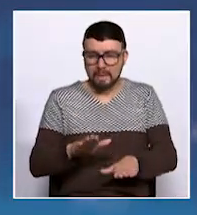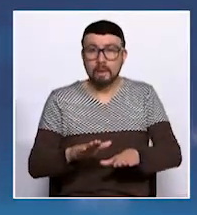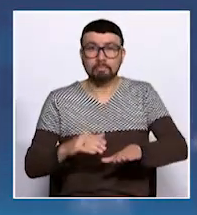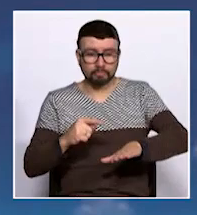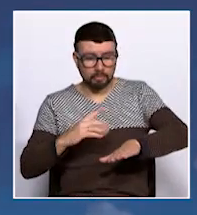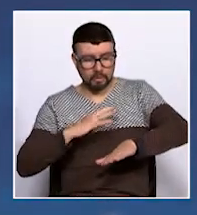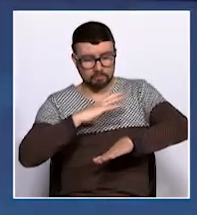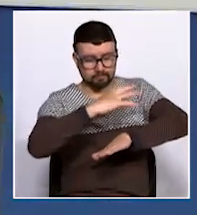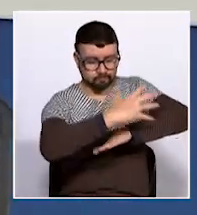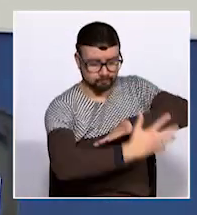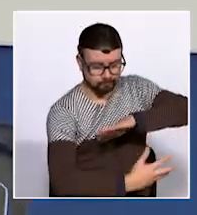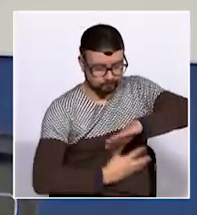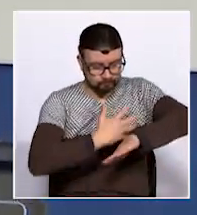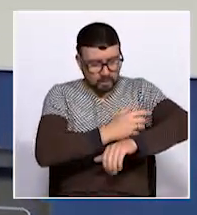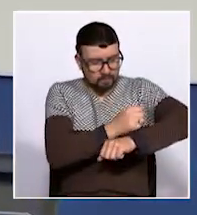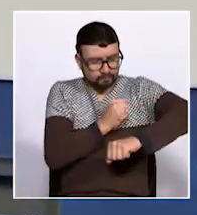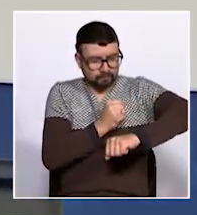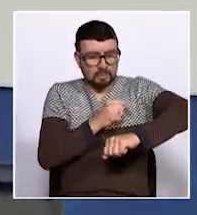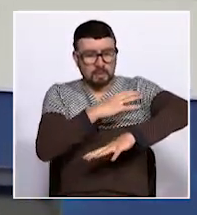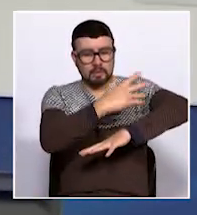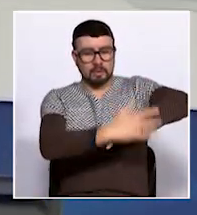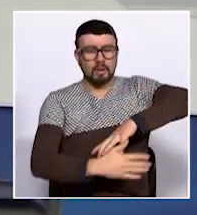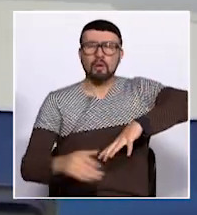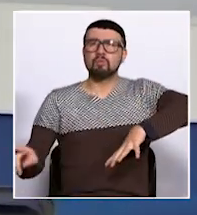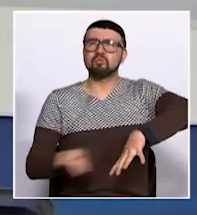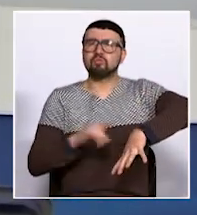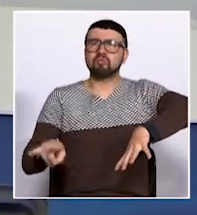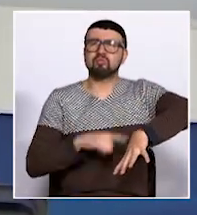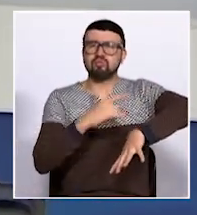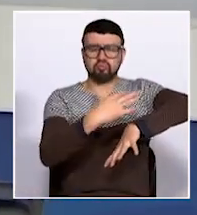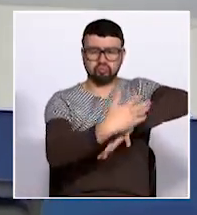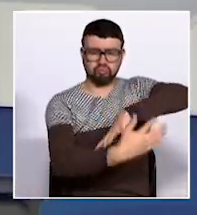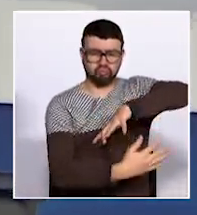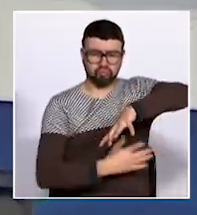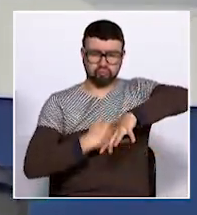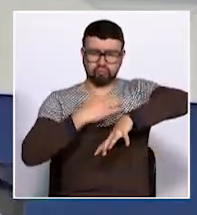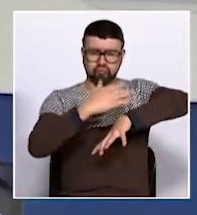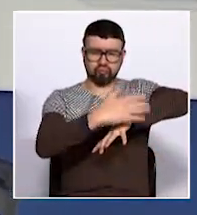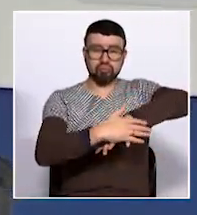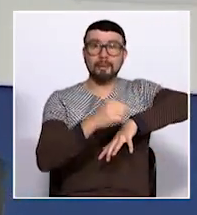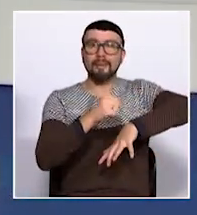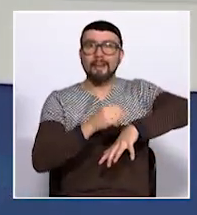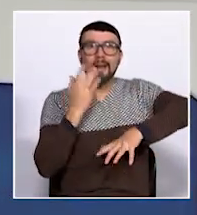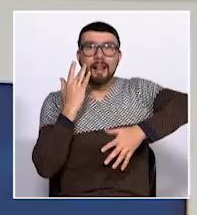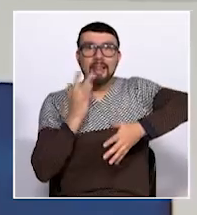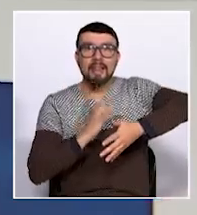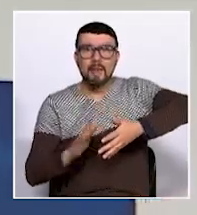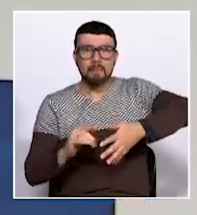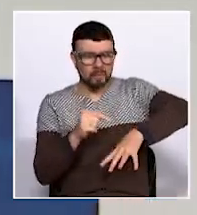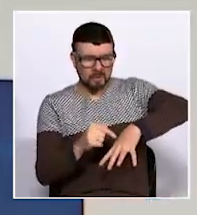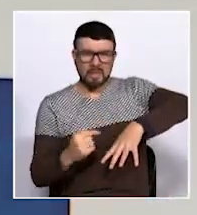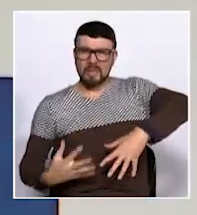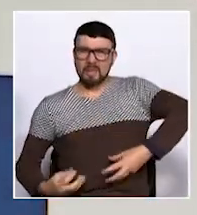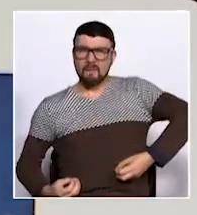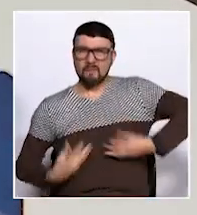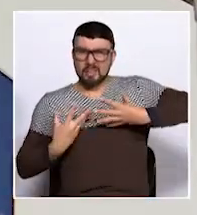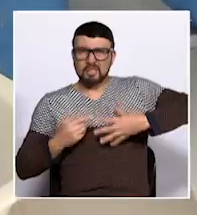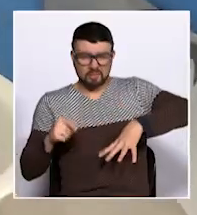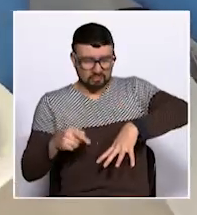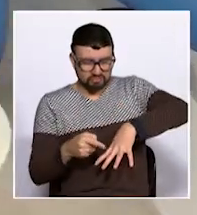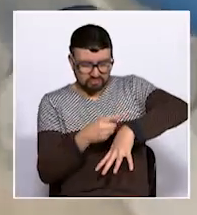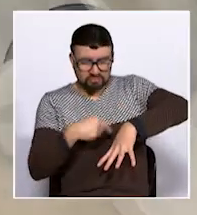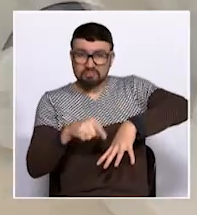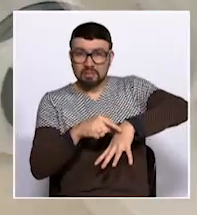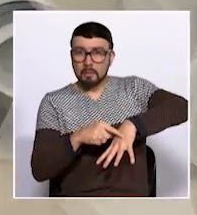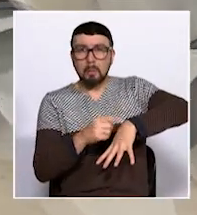a circular el ozono. El ozono es antibacterial. Entonces, ¿qué hace? Nos acaba con la infección que está en esa úlcera,